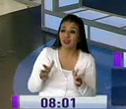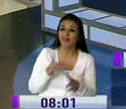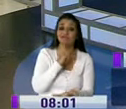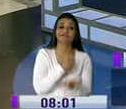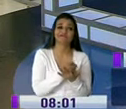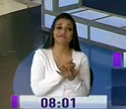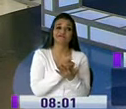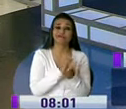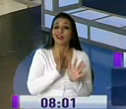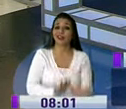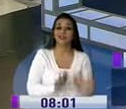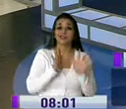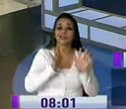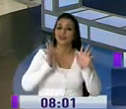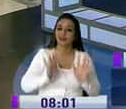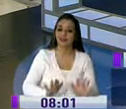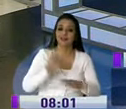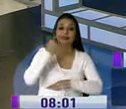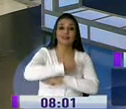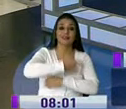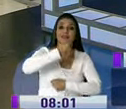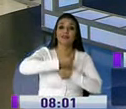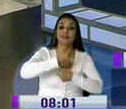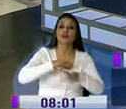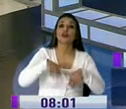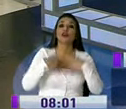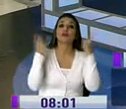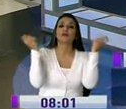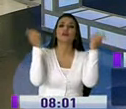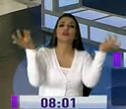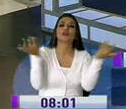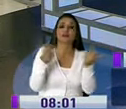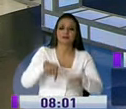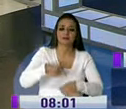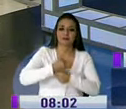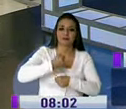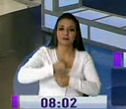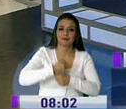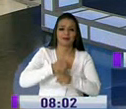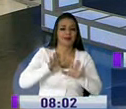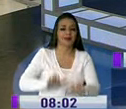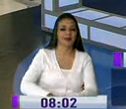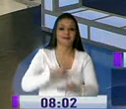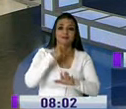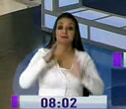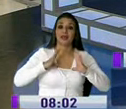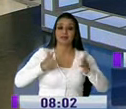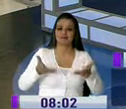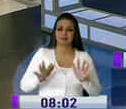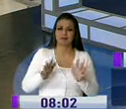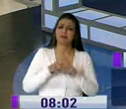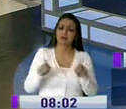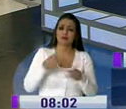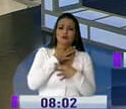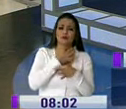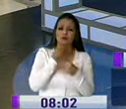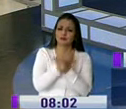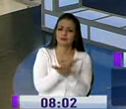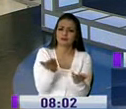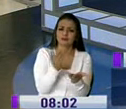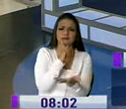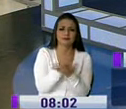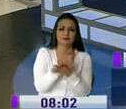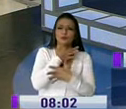día del trabajo, nosotros lo festejamos, claro, precisamente trabajando. Ese día, trabajando, y encantados, sí, encantados. Claro, pero por